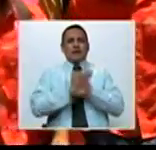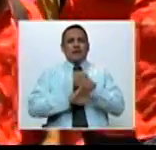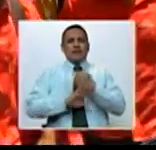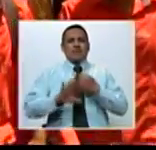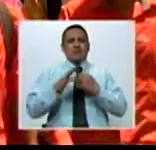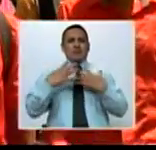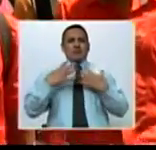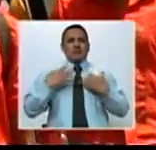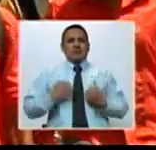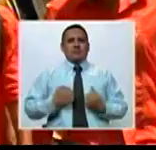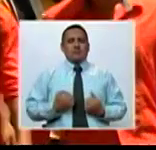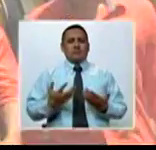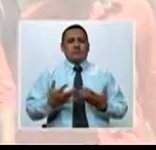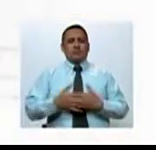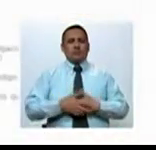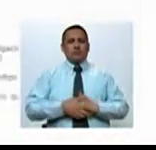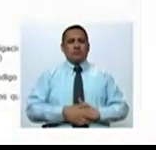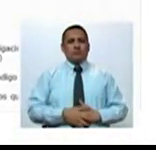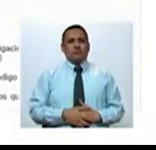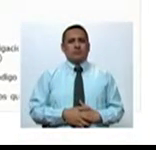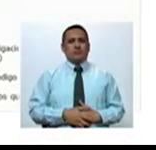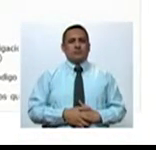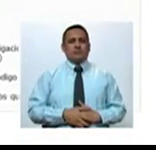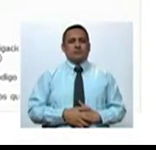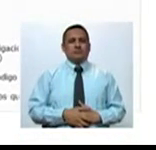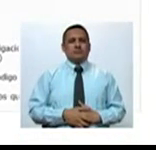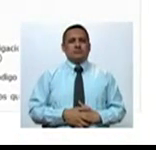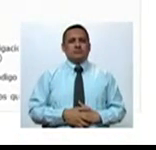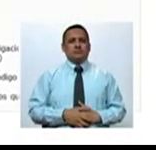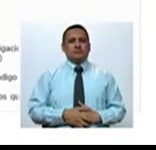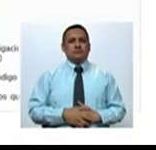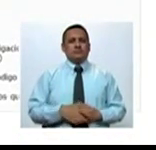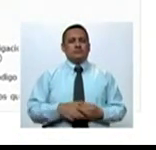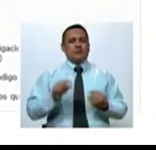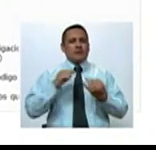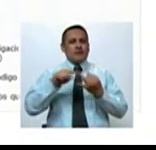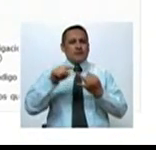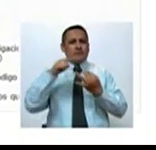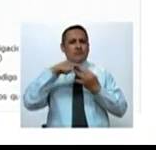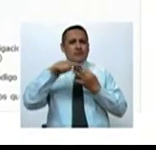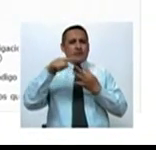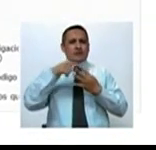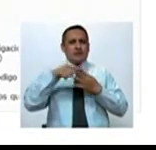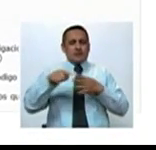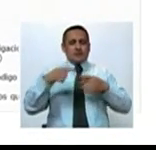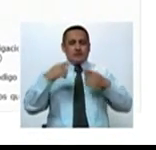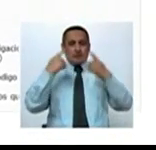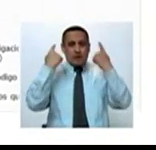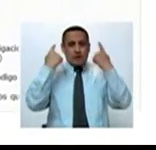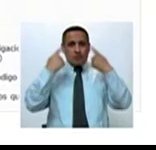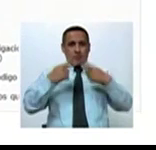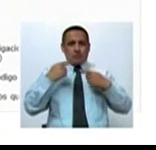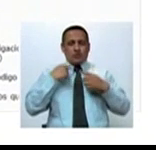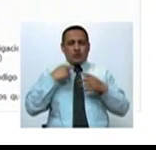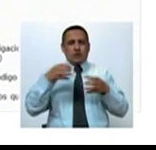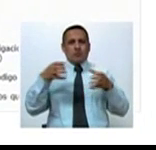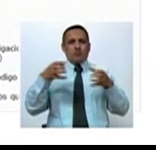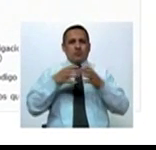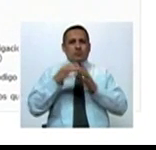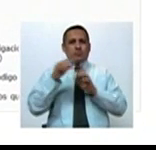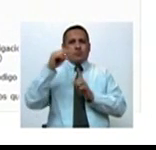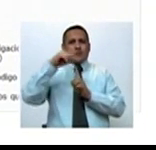Y entre otras consideraciones que